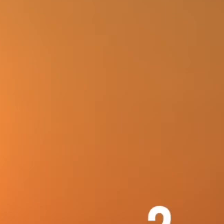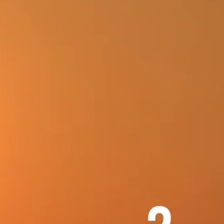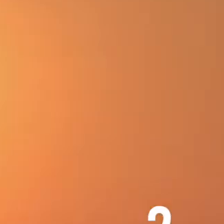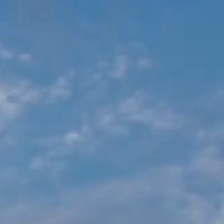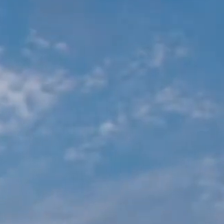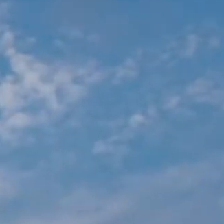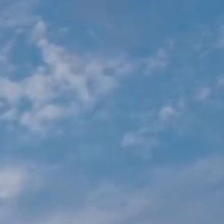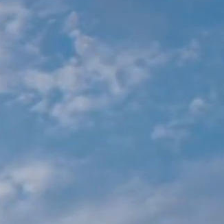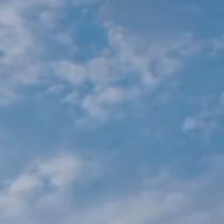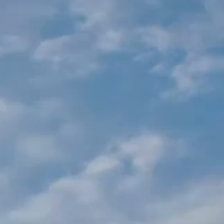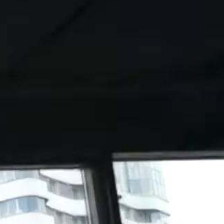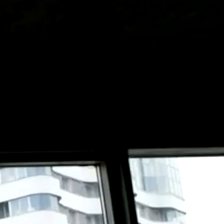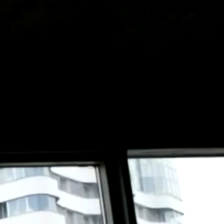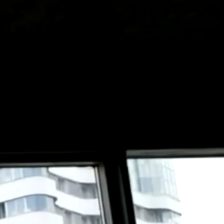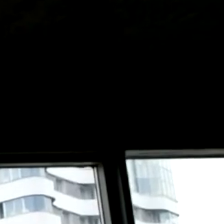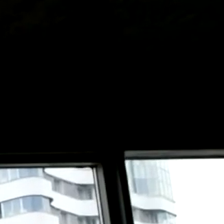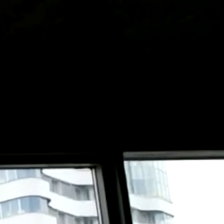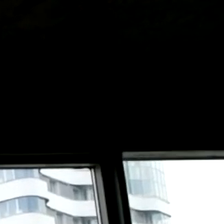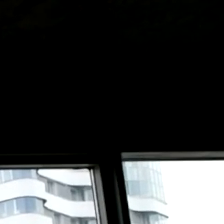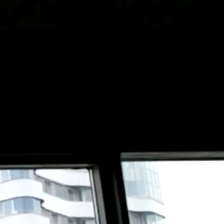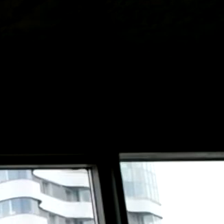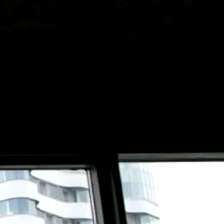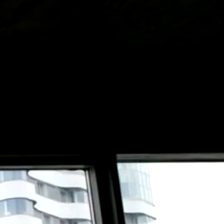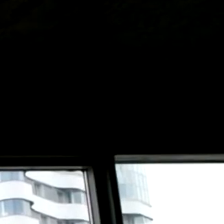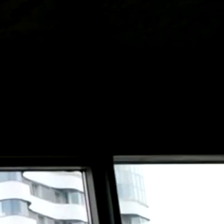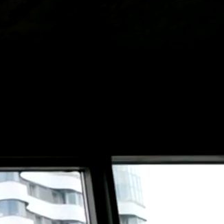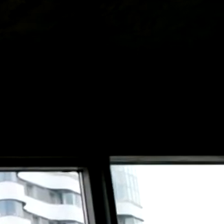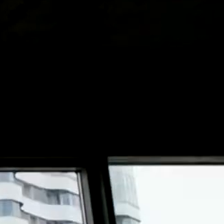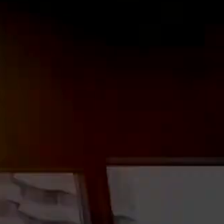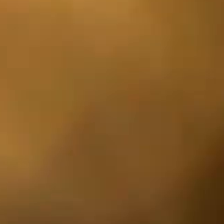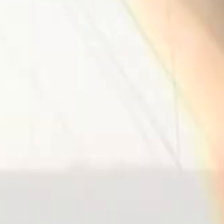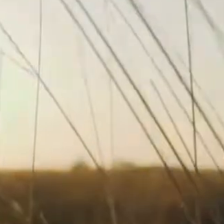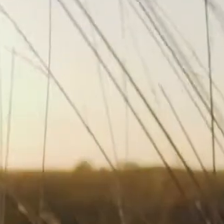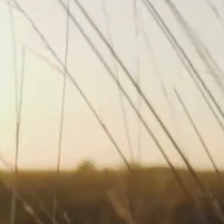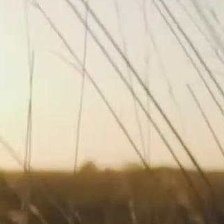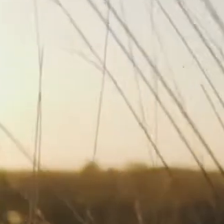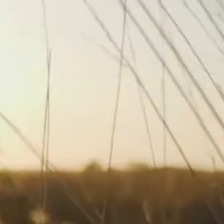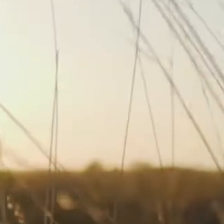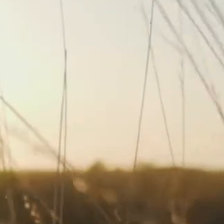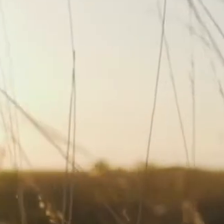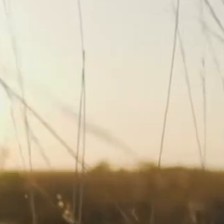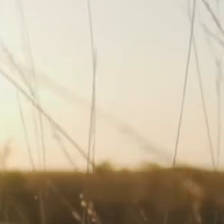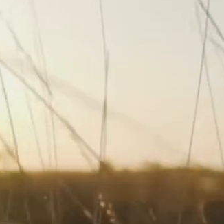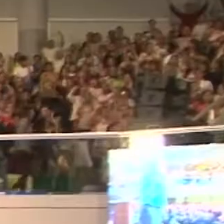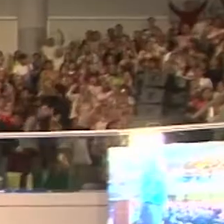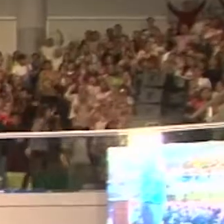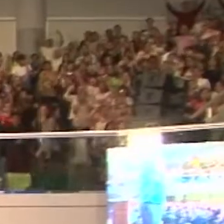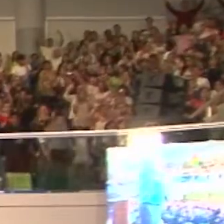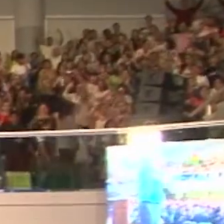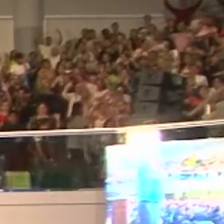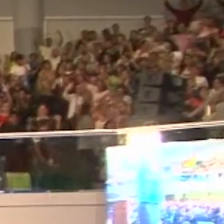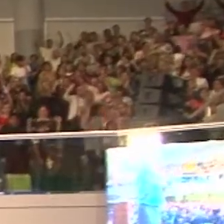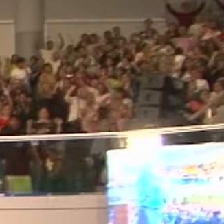emprendedor. Dios prosperará todo lo que emprendas. Casa de Oración es tierra de doble cosecha.